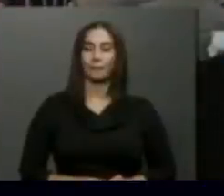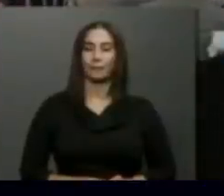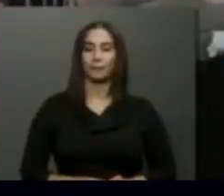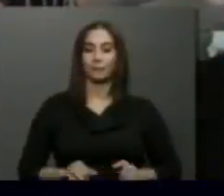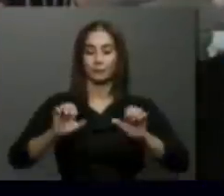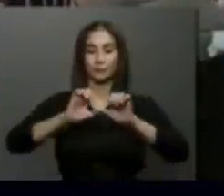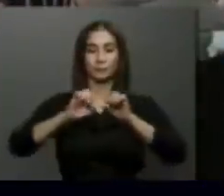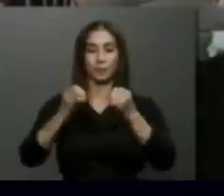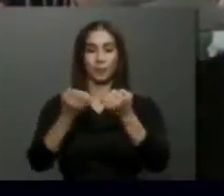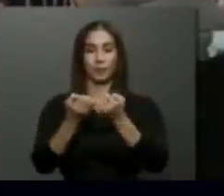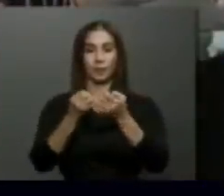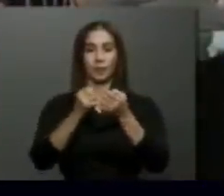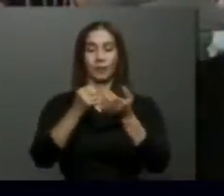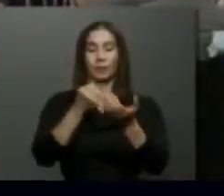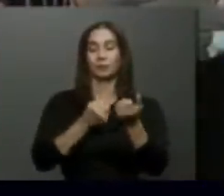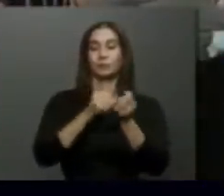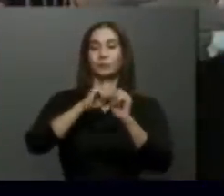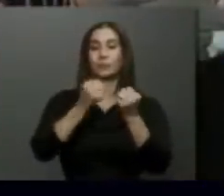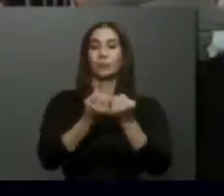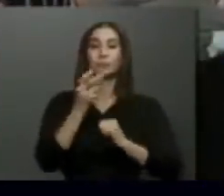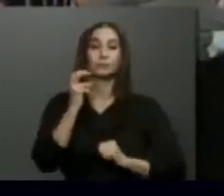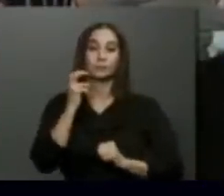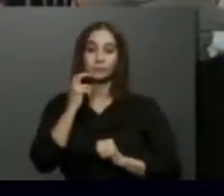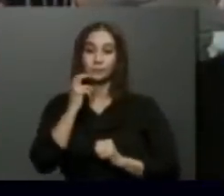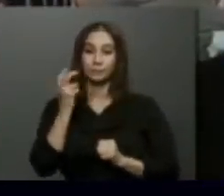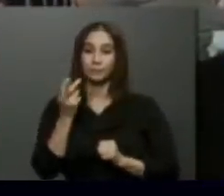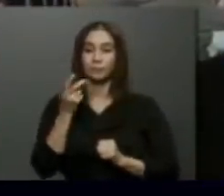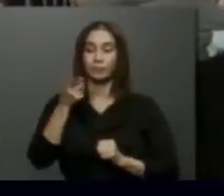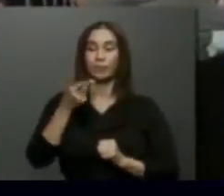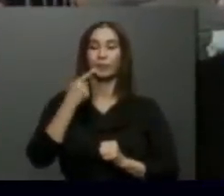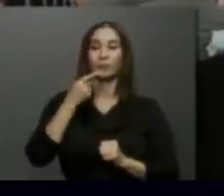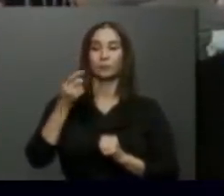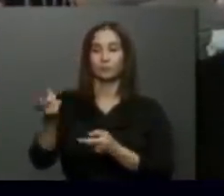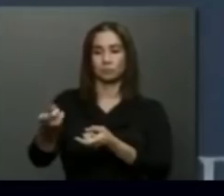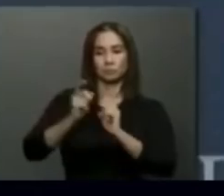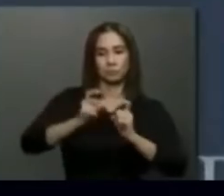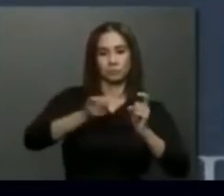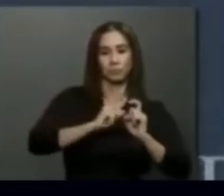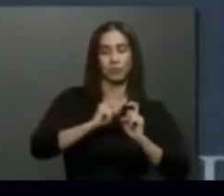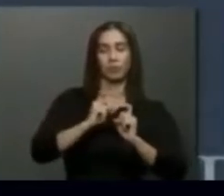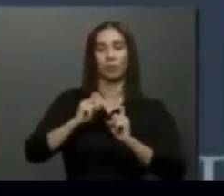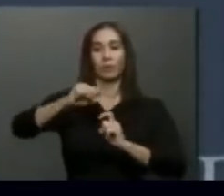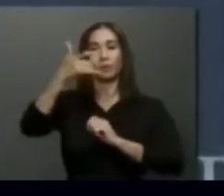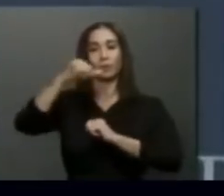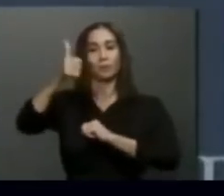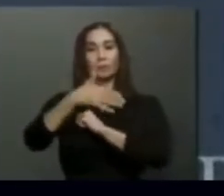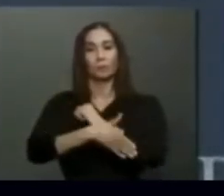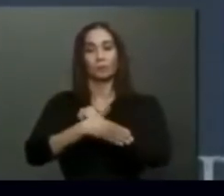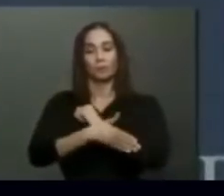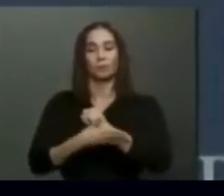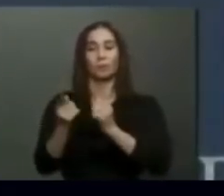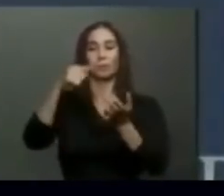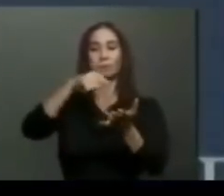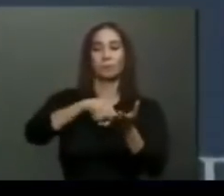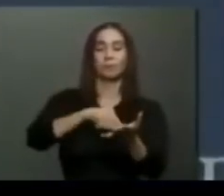El Gabinete de Política Social ha entregado gratuitamente, por donaciones que hemos conseguido en el extranjero,